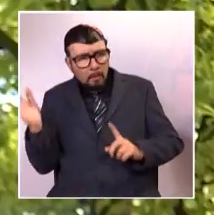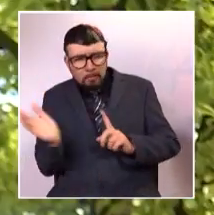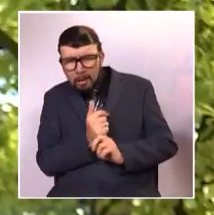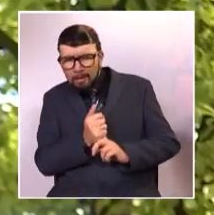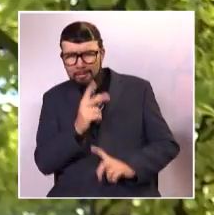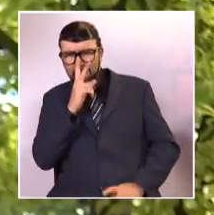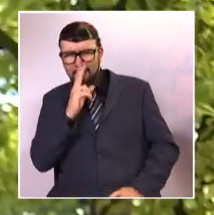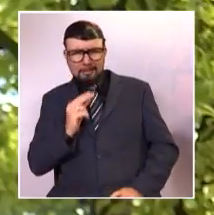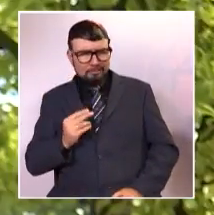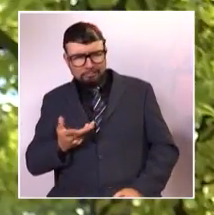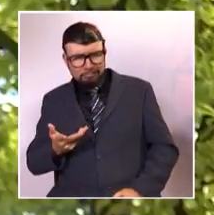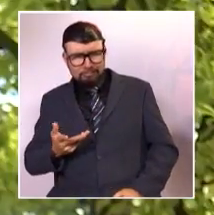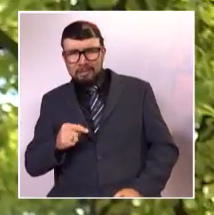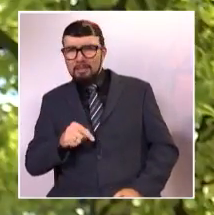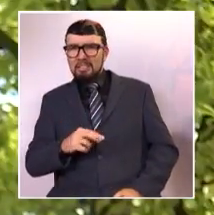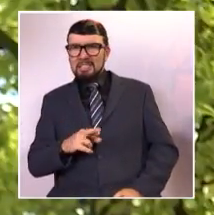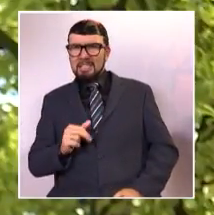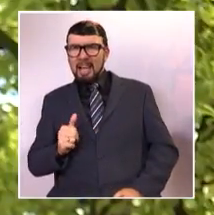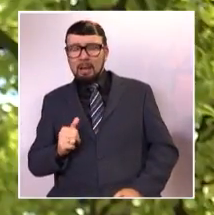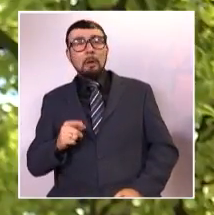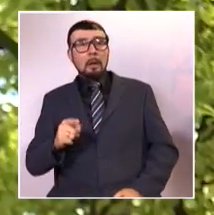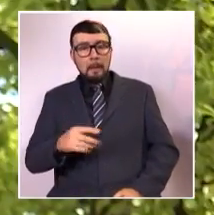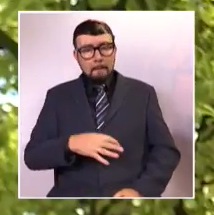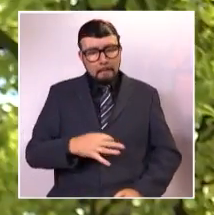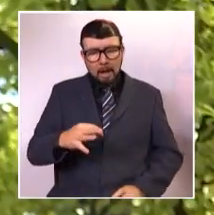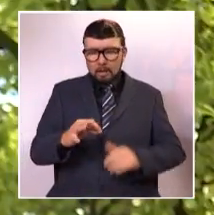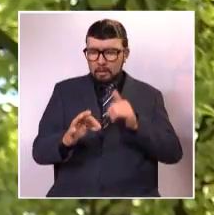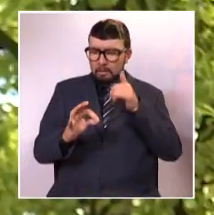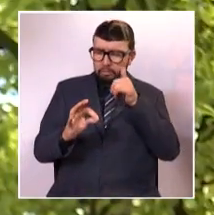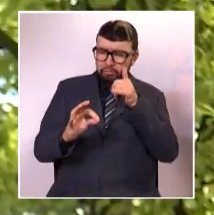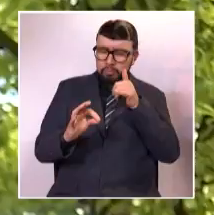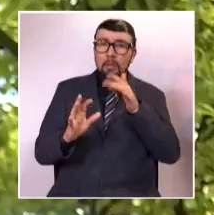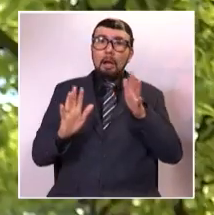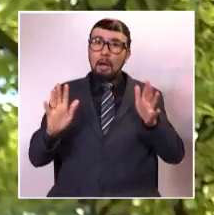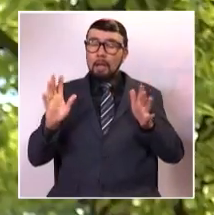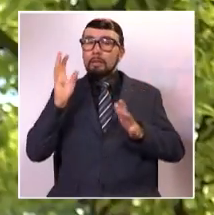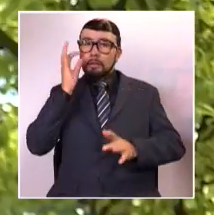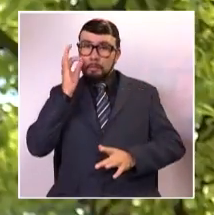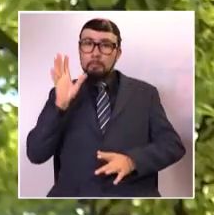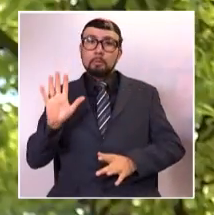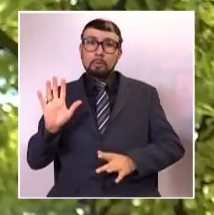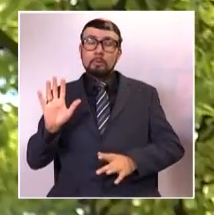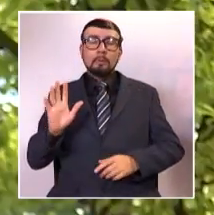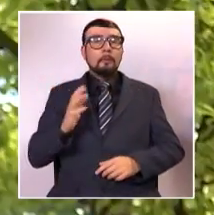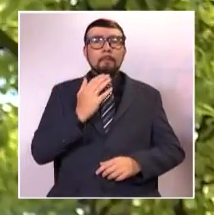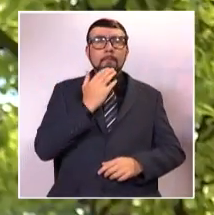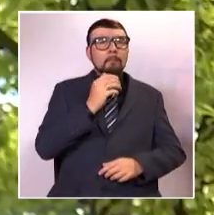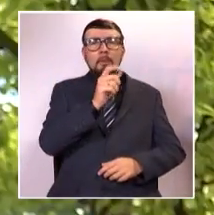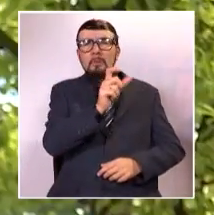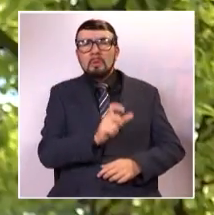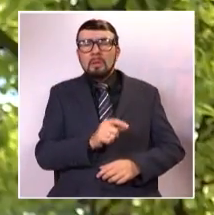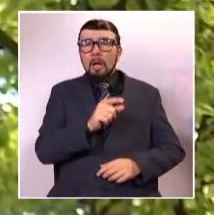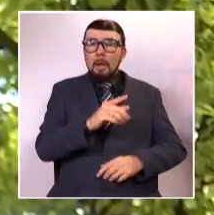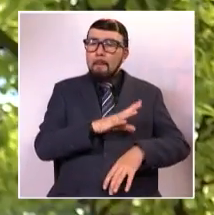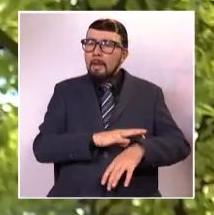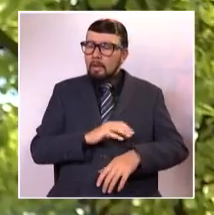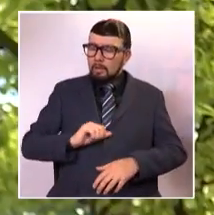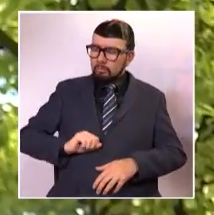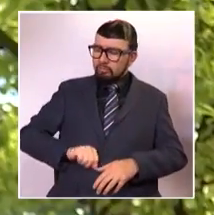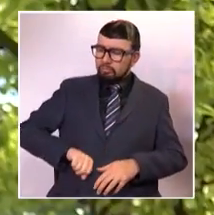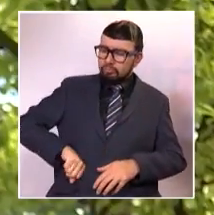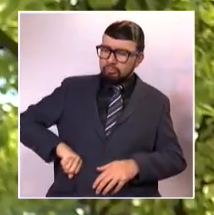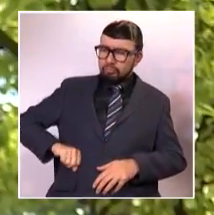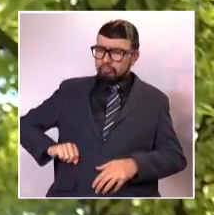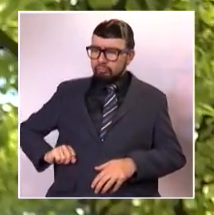pronto porque pues a criterio de un médico considere que lo que se deba ver es, por decir algo, el hígado y las vías biliares, mandar